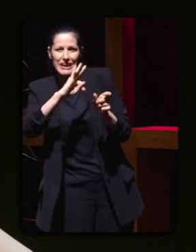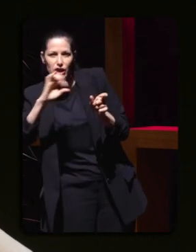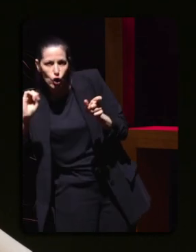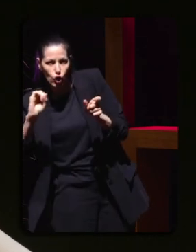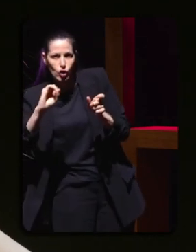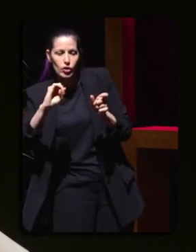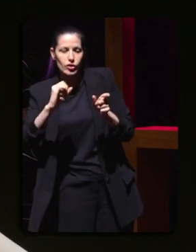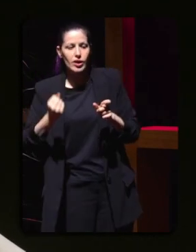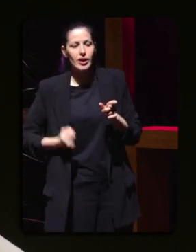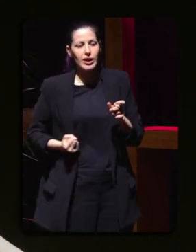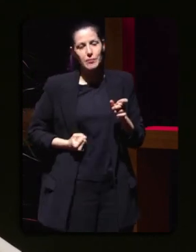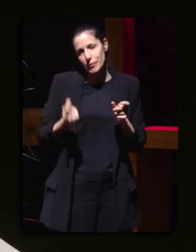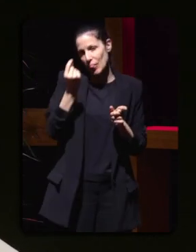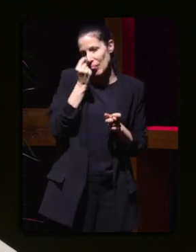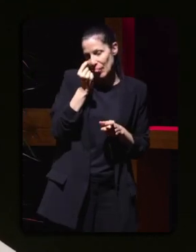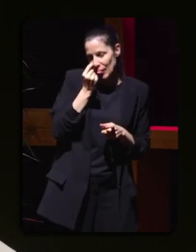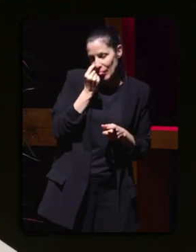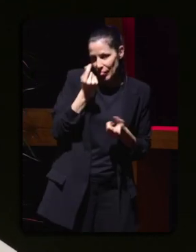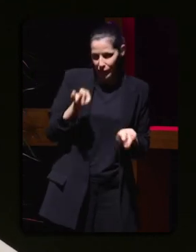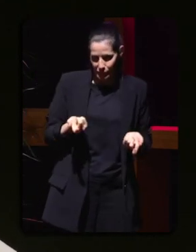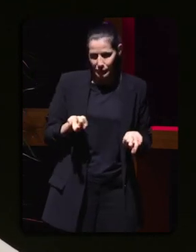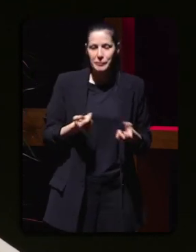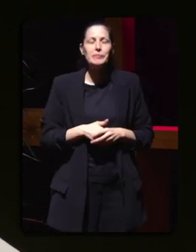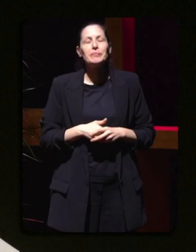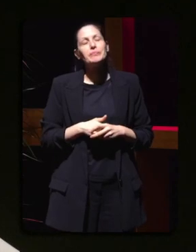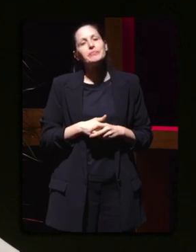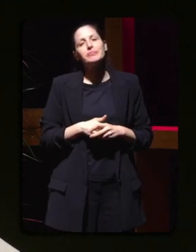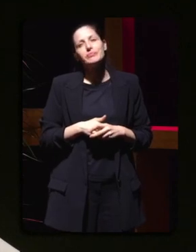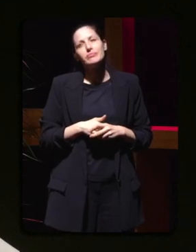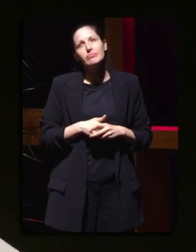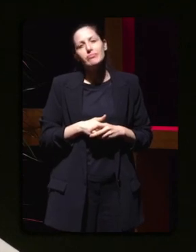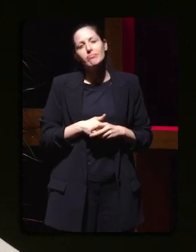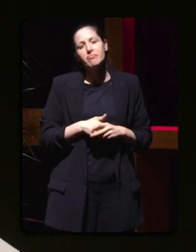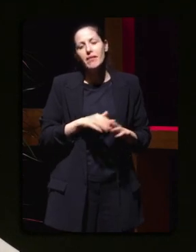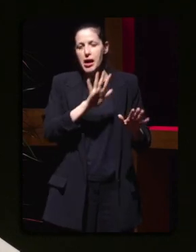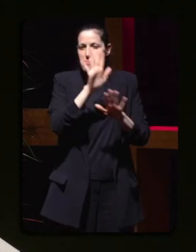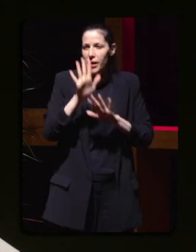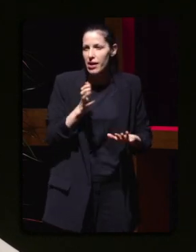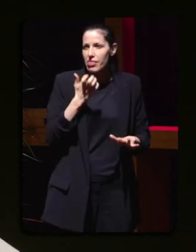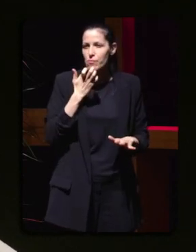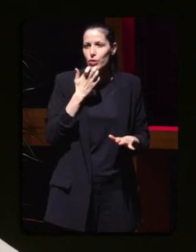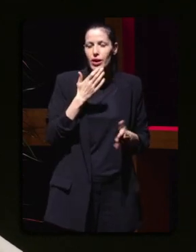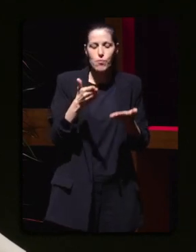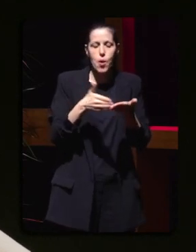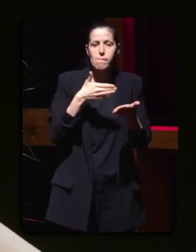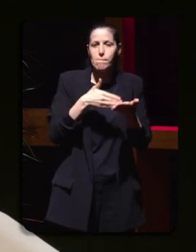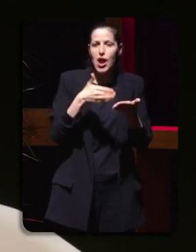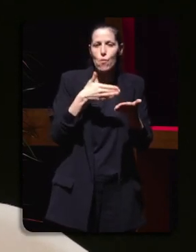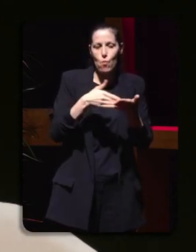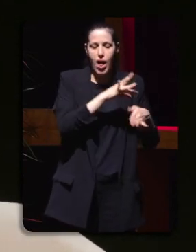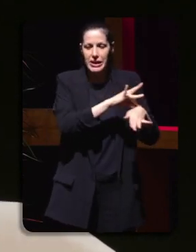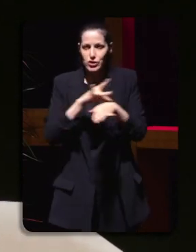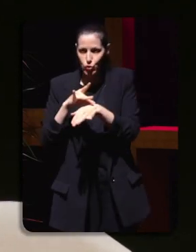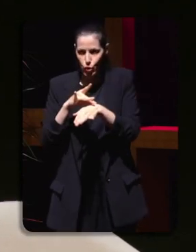caquita y se parecían mogollón a los manuales de instrucciones de donde vienen